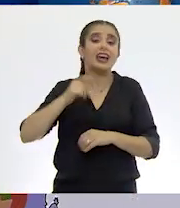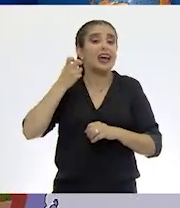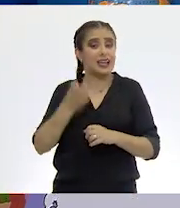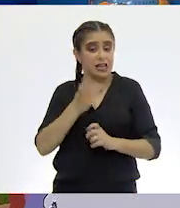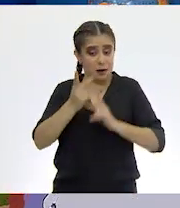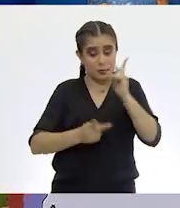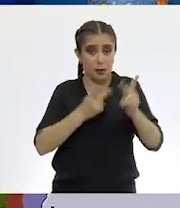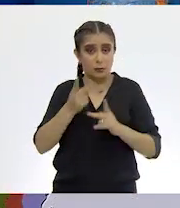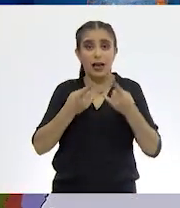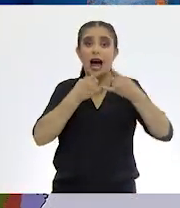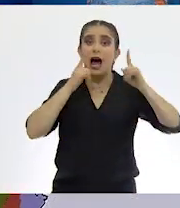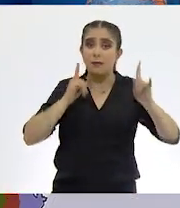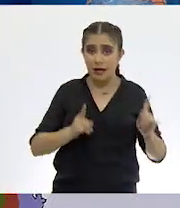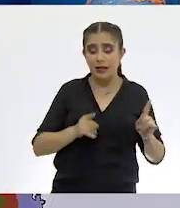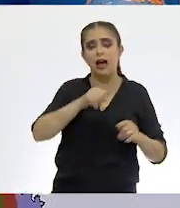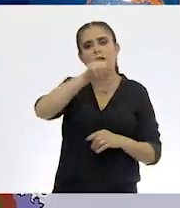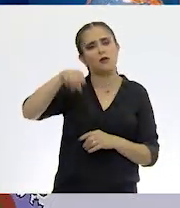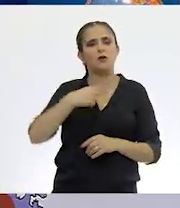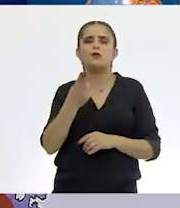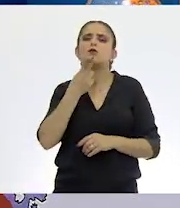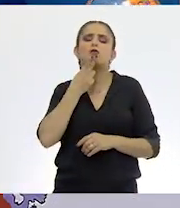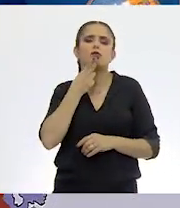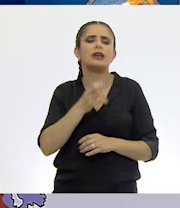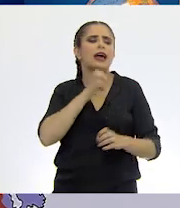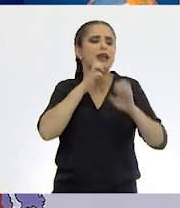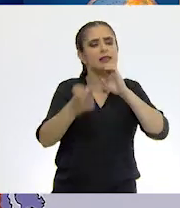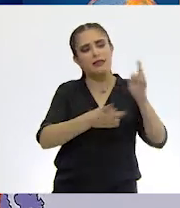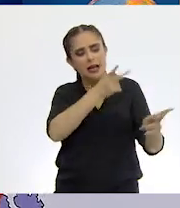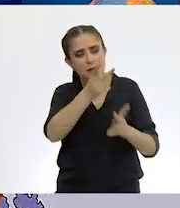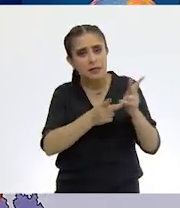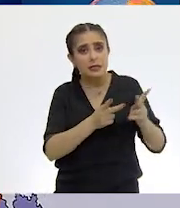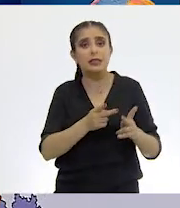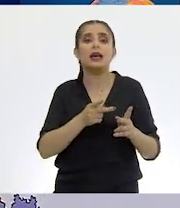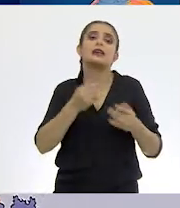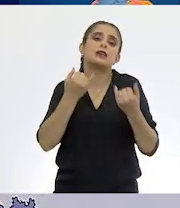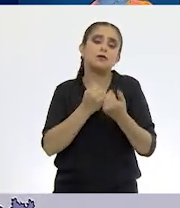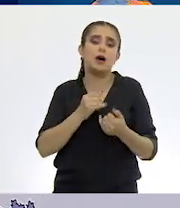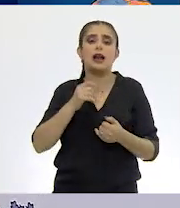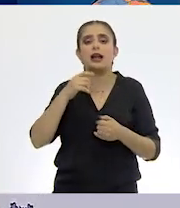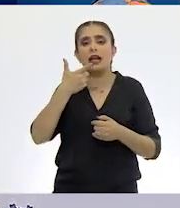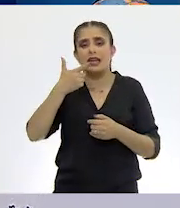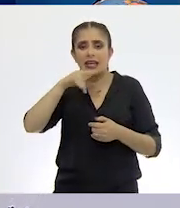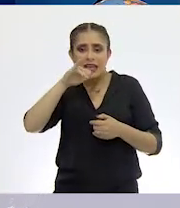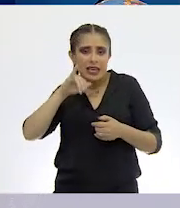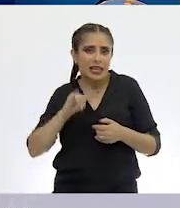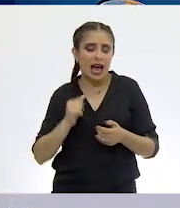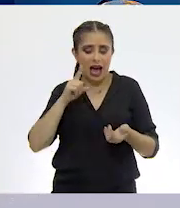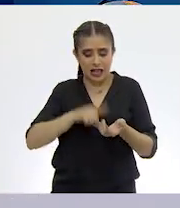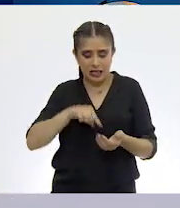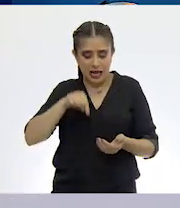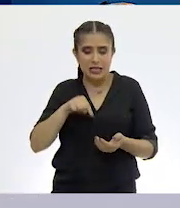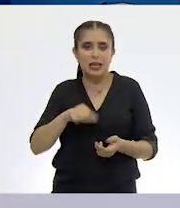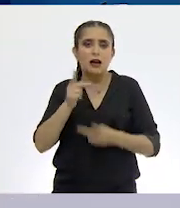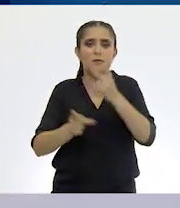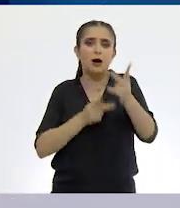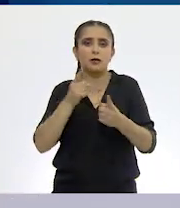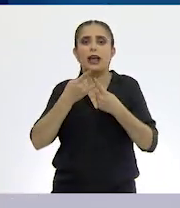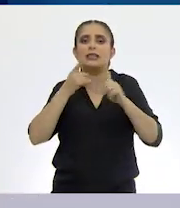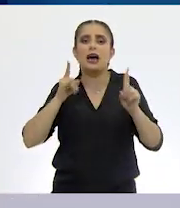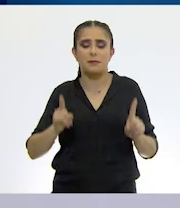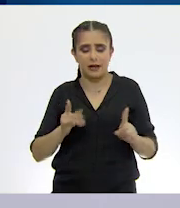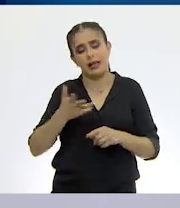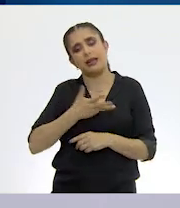preguntas abiertas las hemos utilizado en entrevistas, pero también en las guías de autoestudio. Entonces, como bien lo comenta